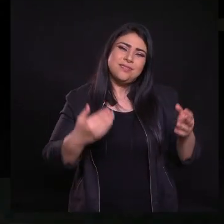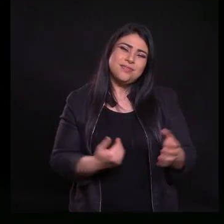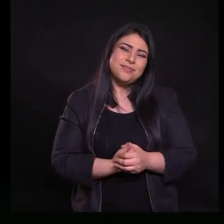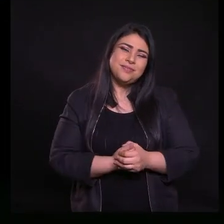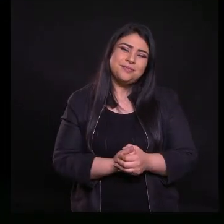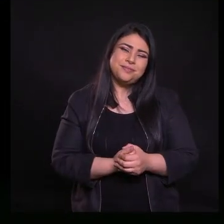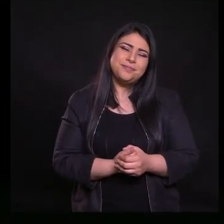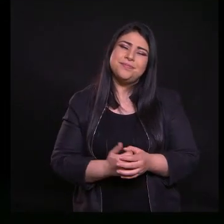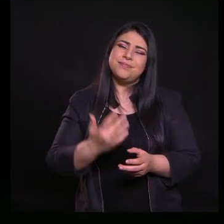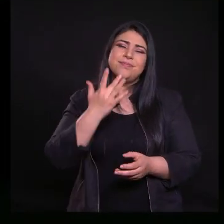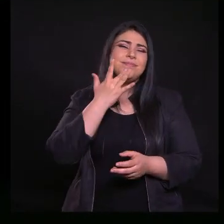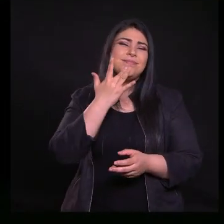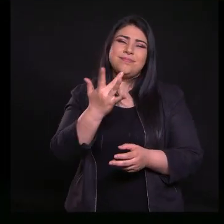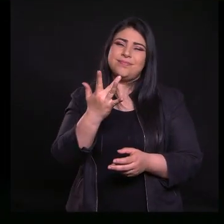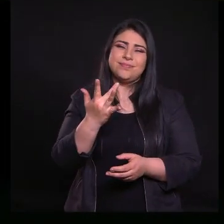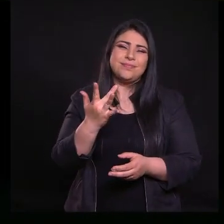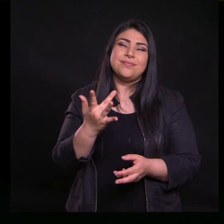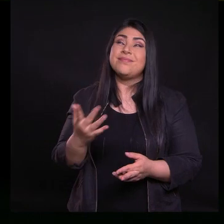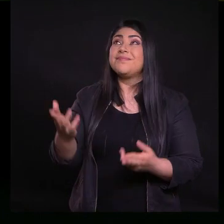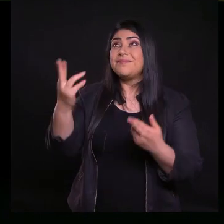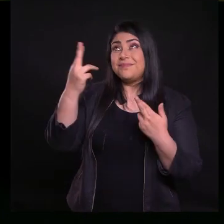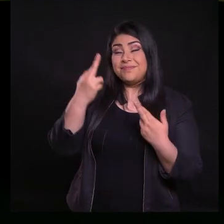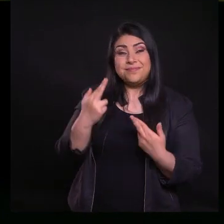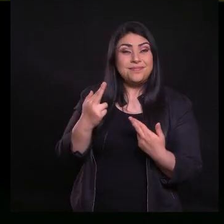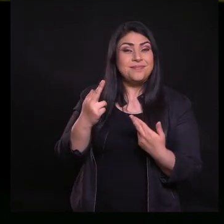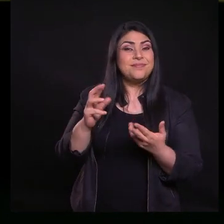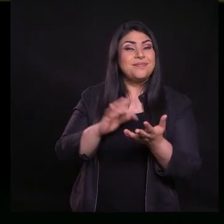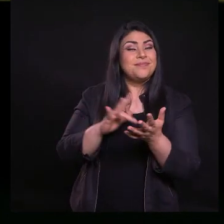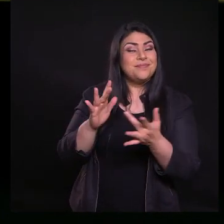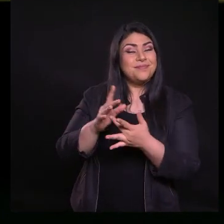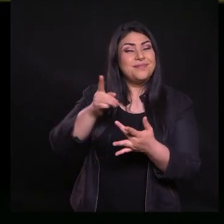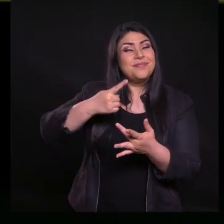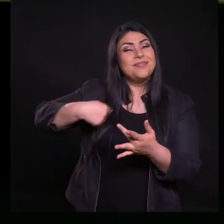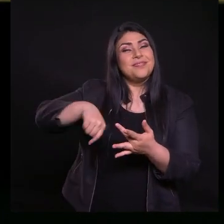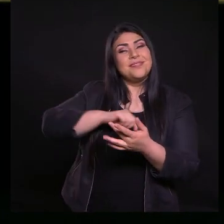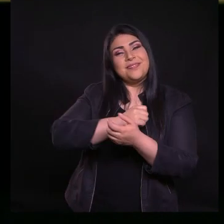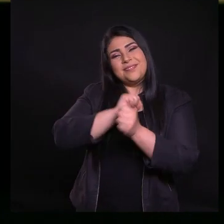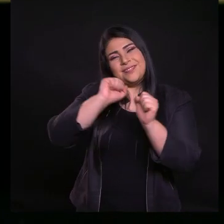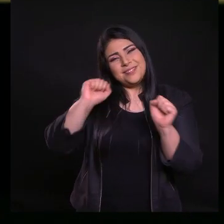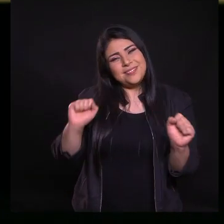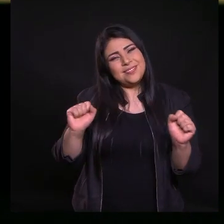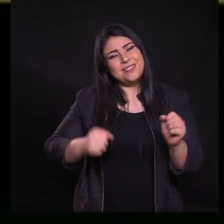qué rico se siente saber que jesús está ahí para nosotros